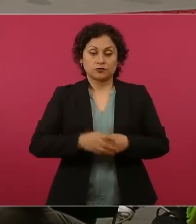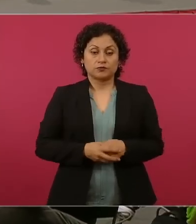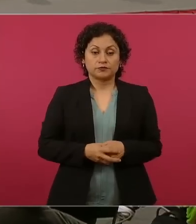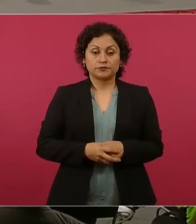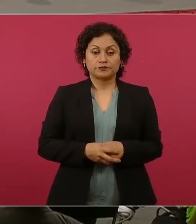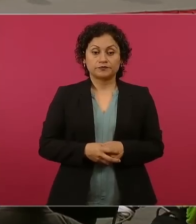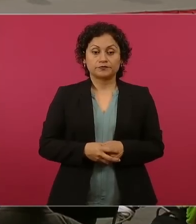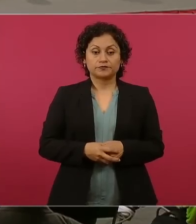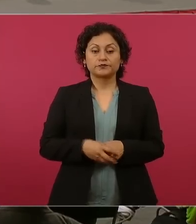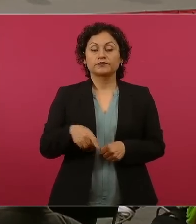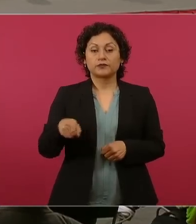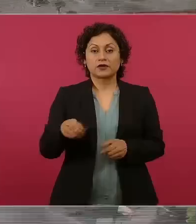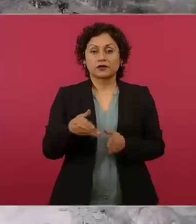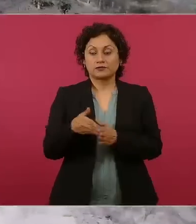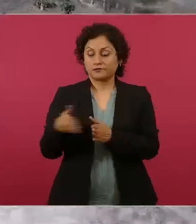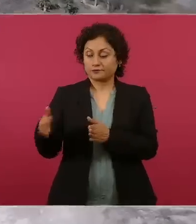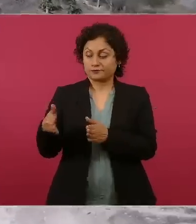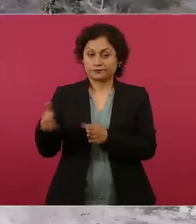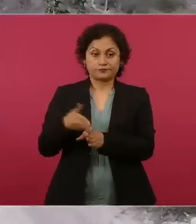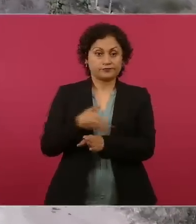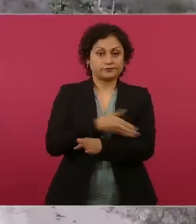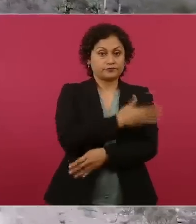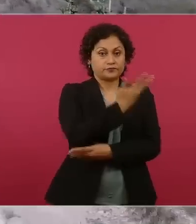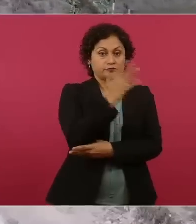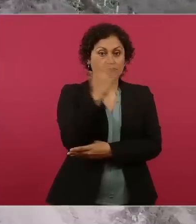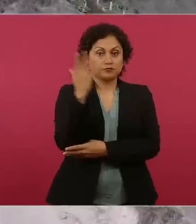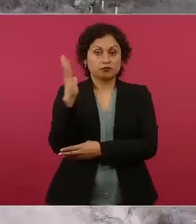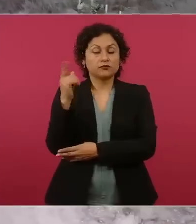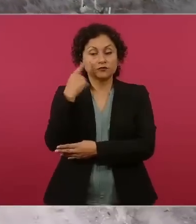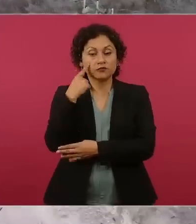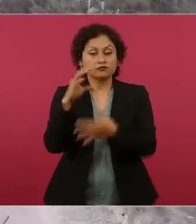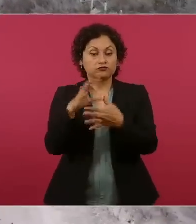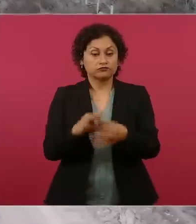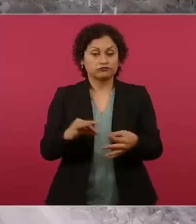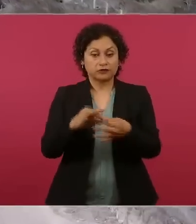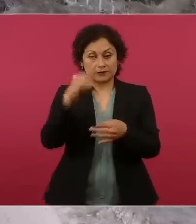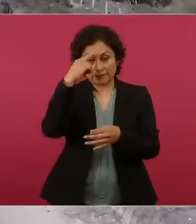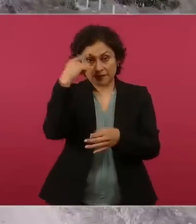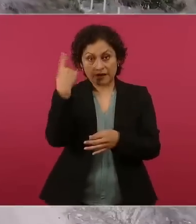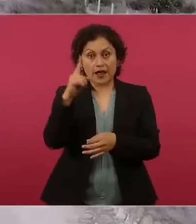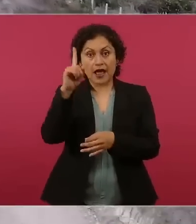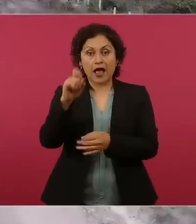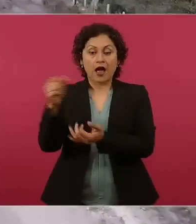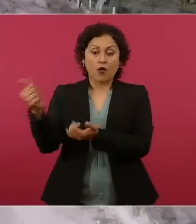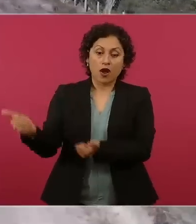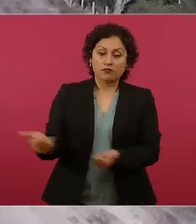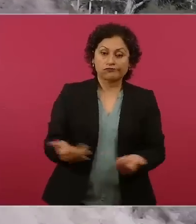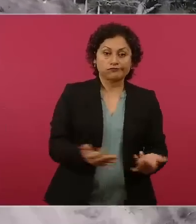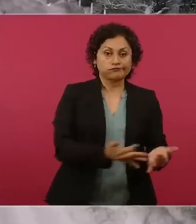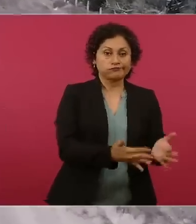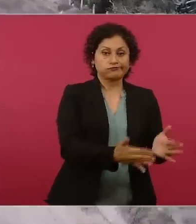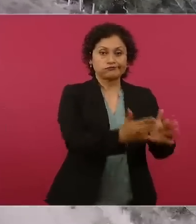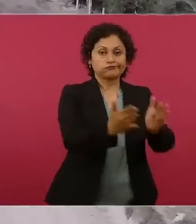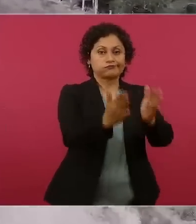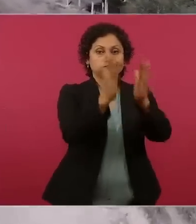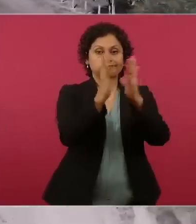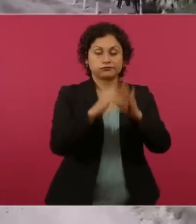Es un canal lateral, se aprecian los trabajos de cortes para poder conducir el agua por gravedad.